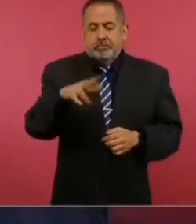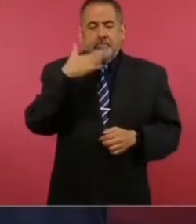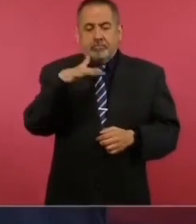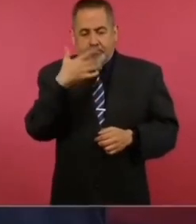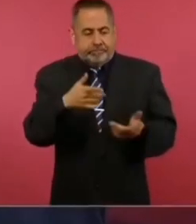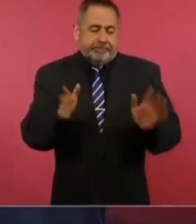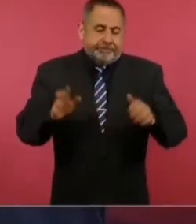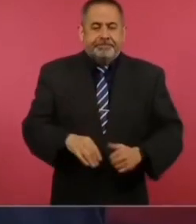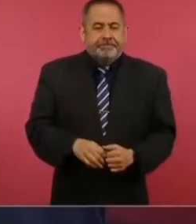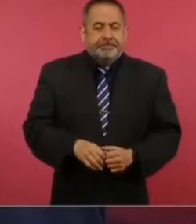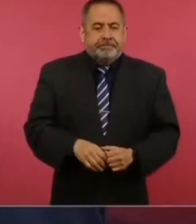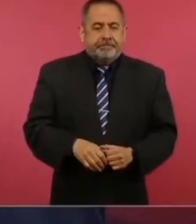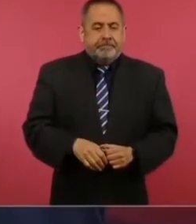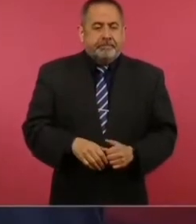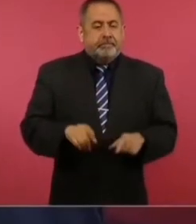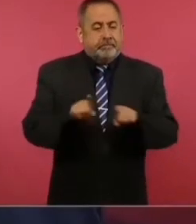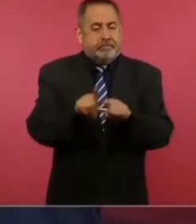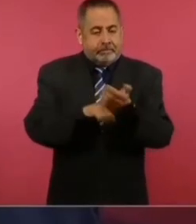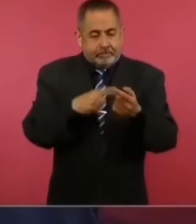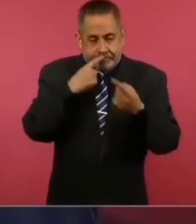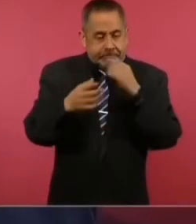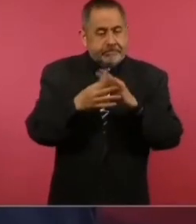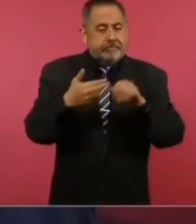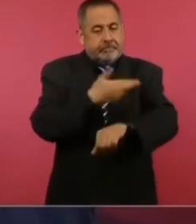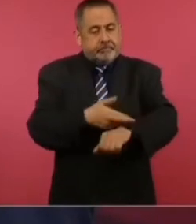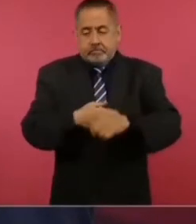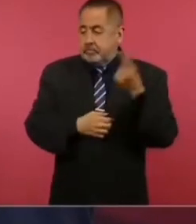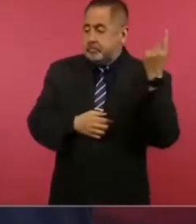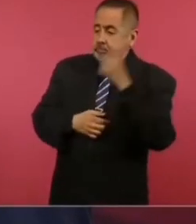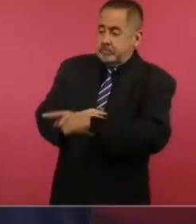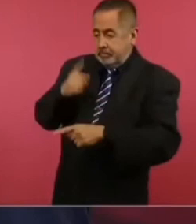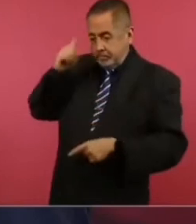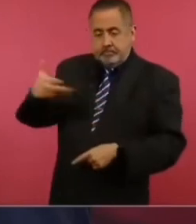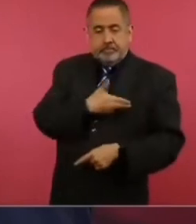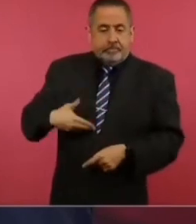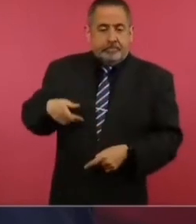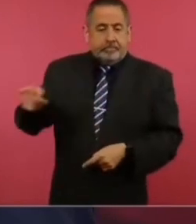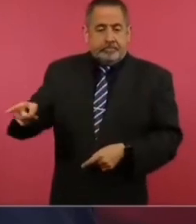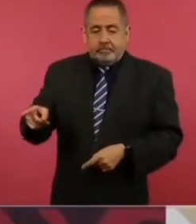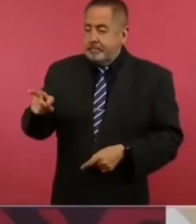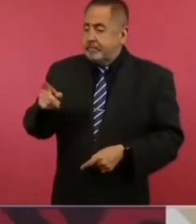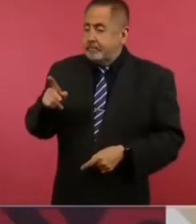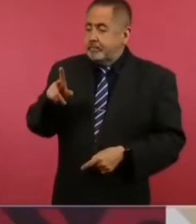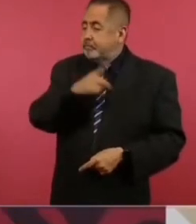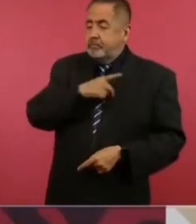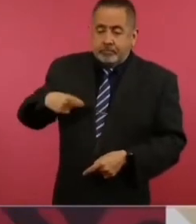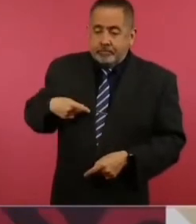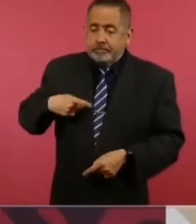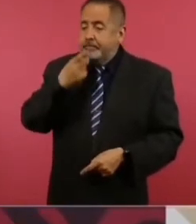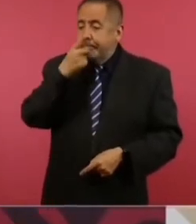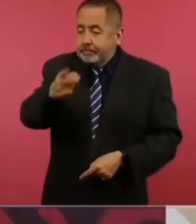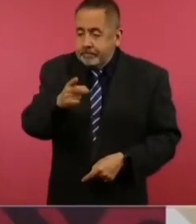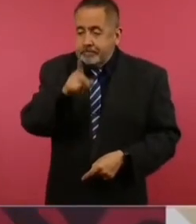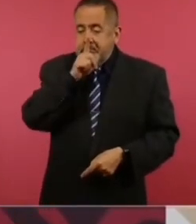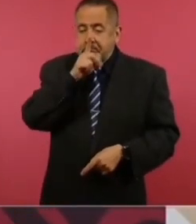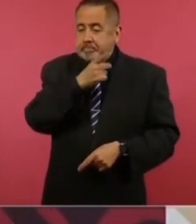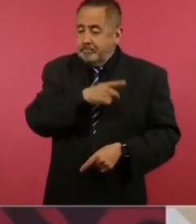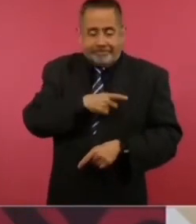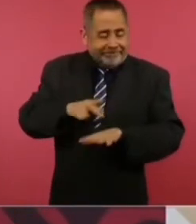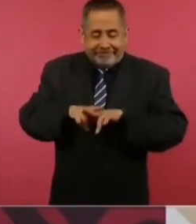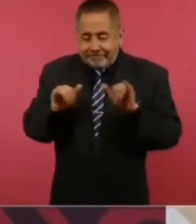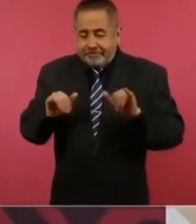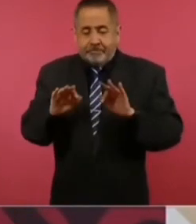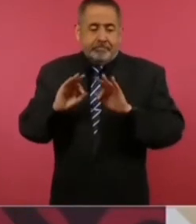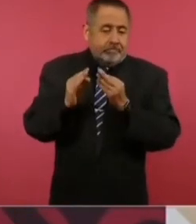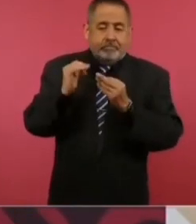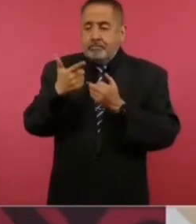Asimismo, en tutela preventiva, ordena al presidente de la República se abstenga bajo cualquier modalidad